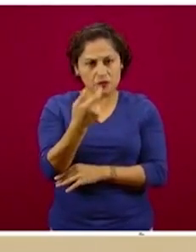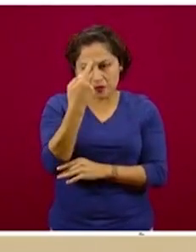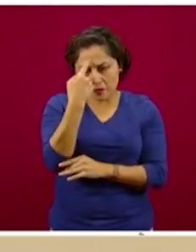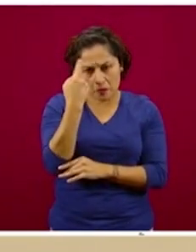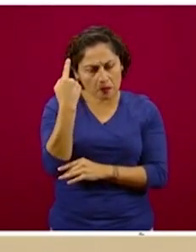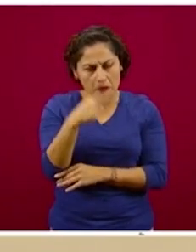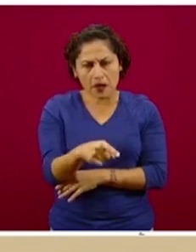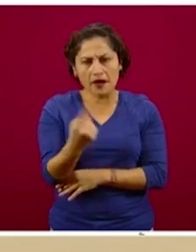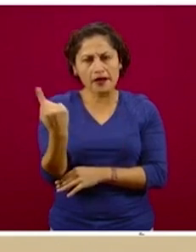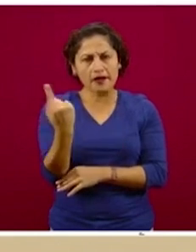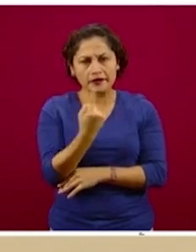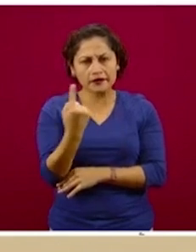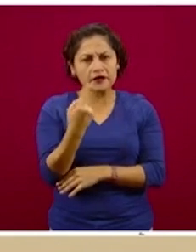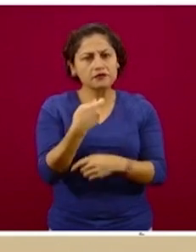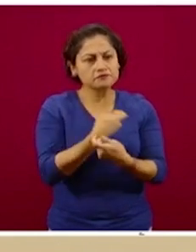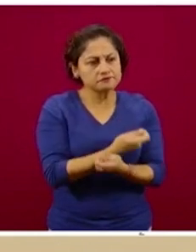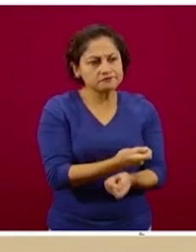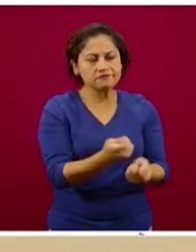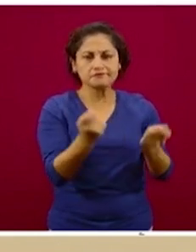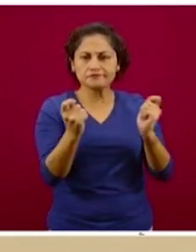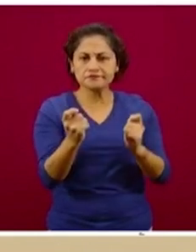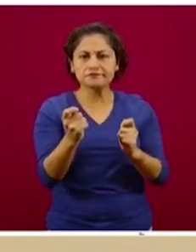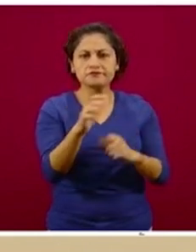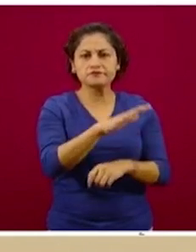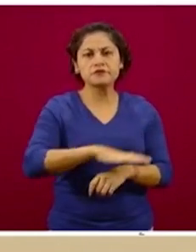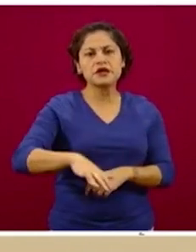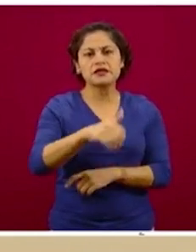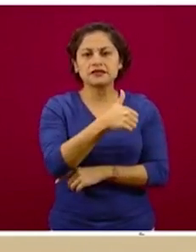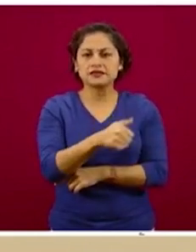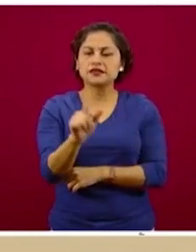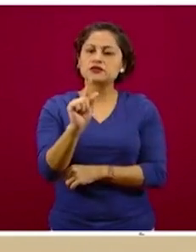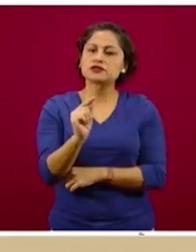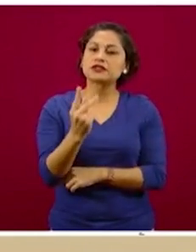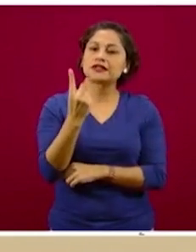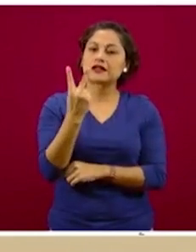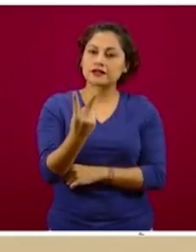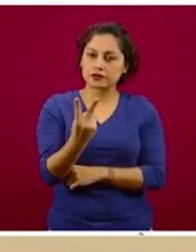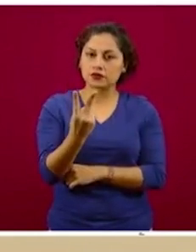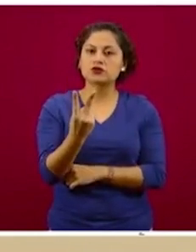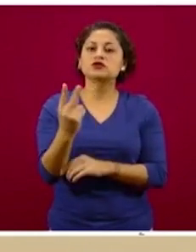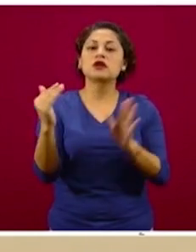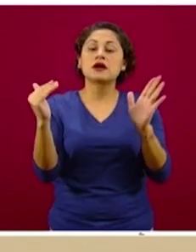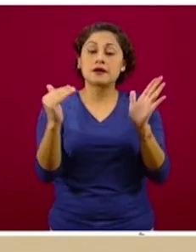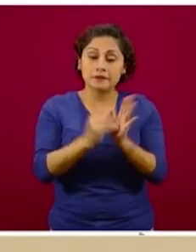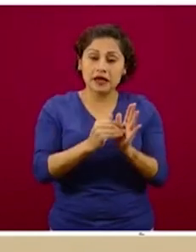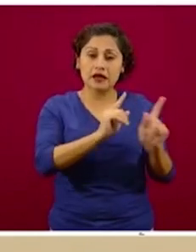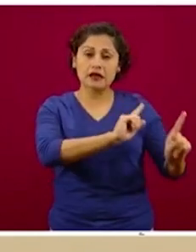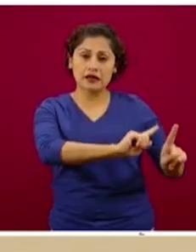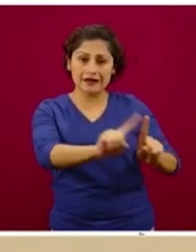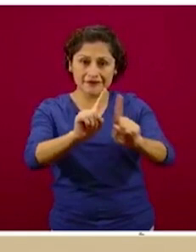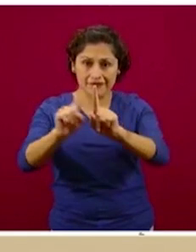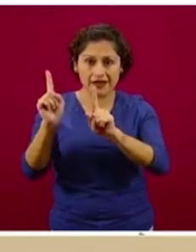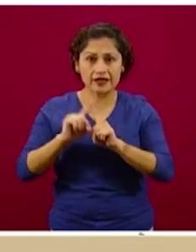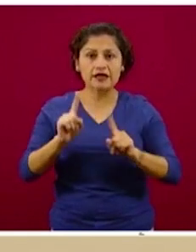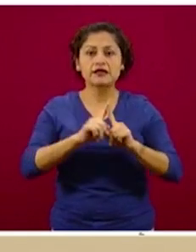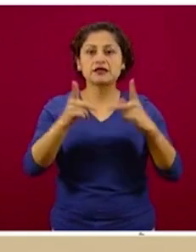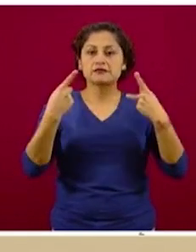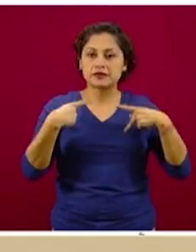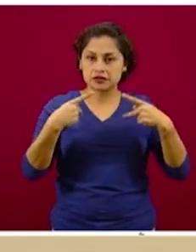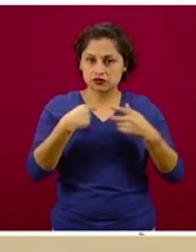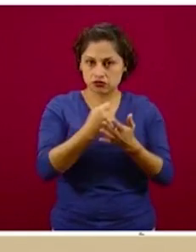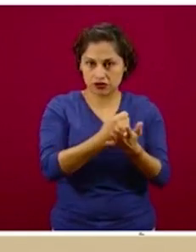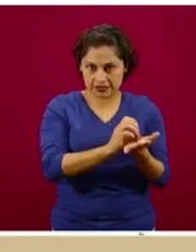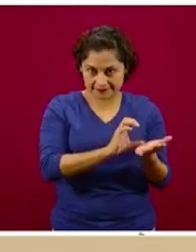van a distribuir entre 672 mil préstamos. Ya llevamos a cabo el primer sorteo, un